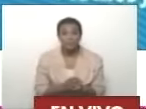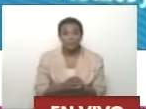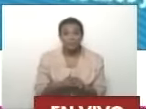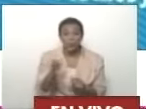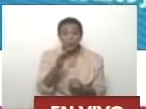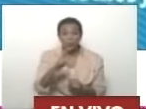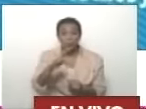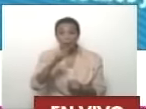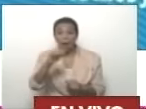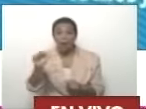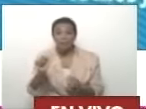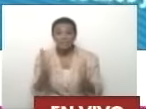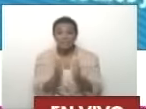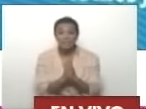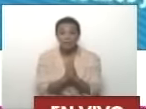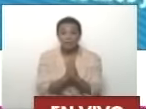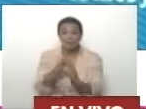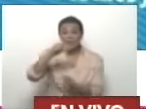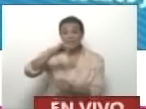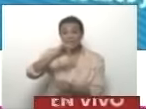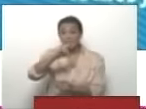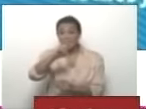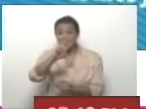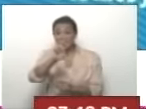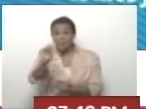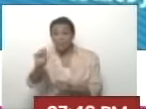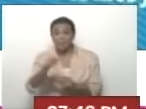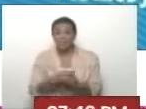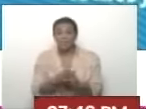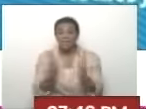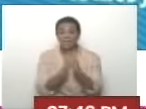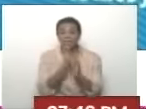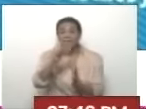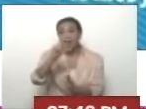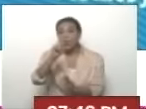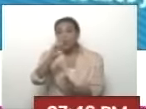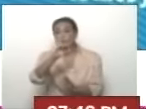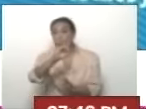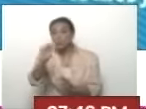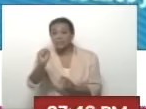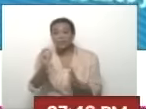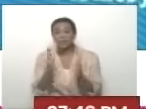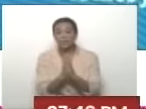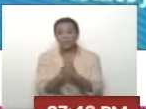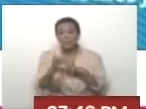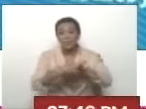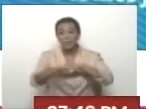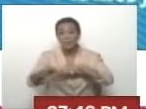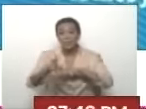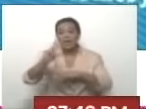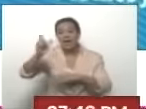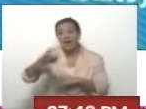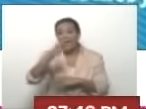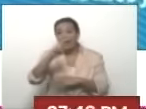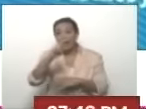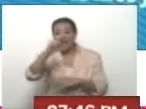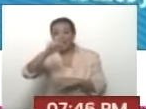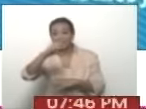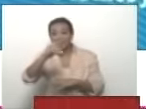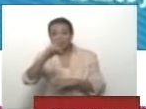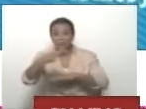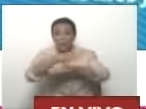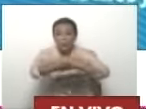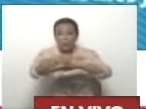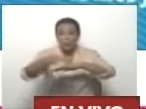Ruanda, San Cristóbal y Nieves, Santa Lucía y San Vicente de las Granadinas, que forman parte del